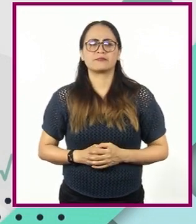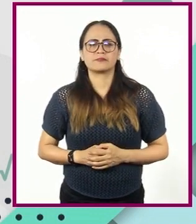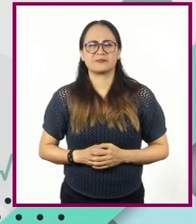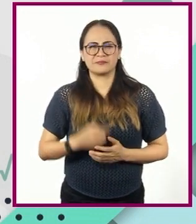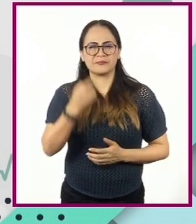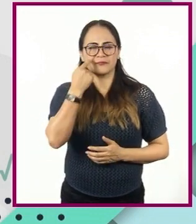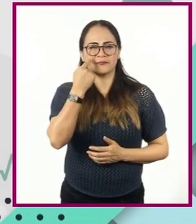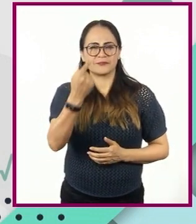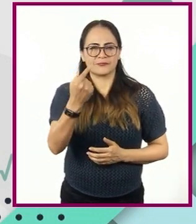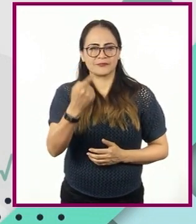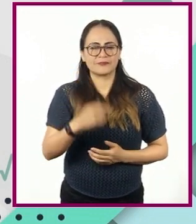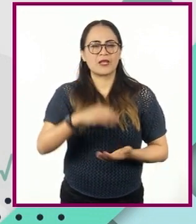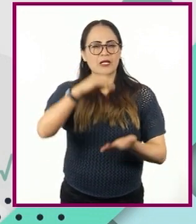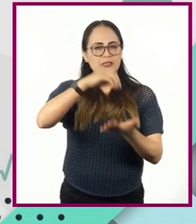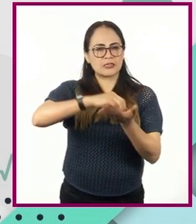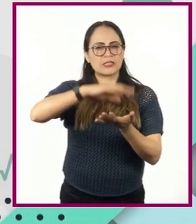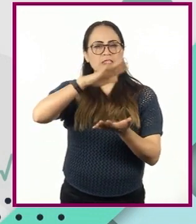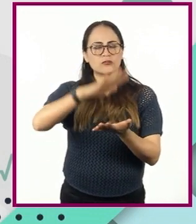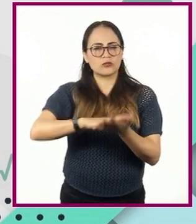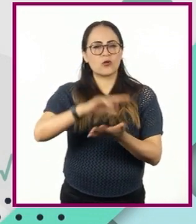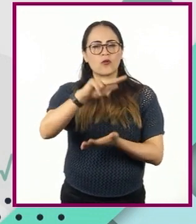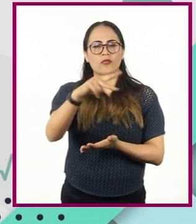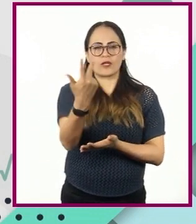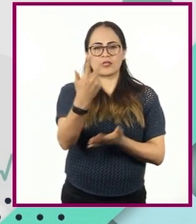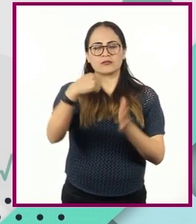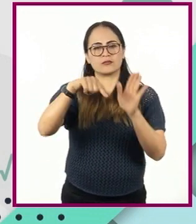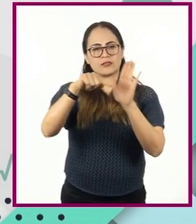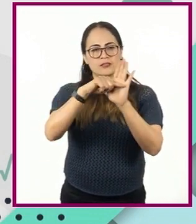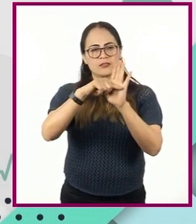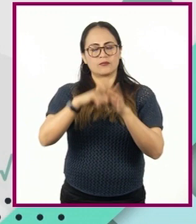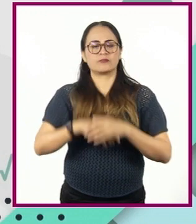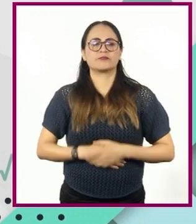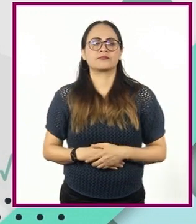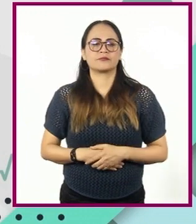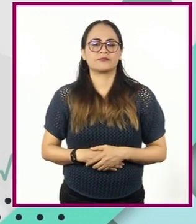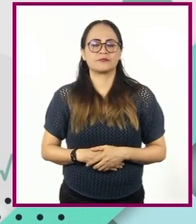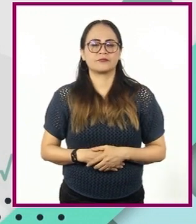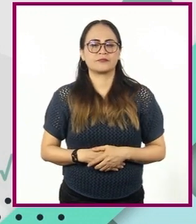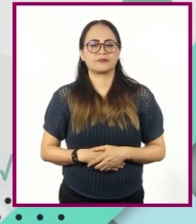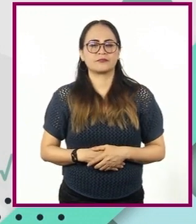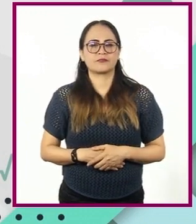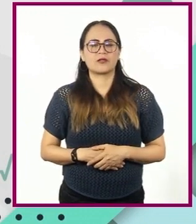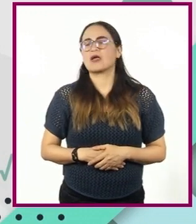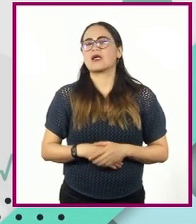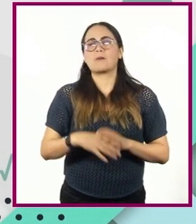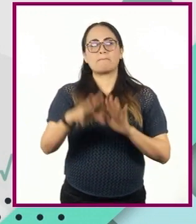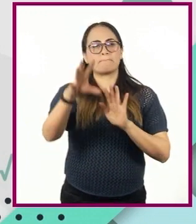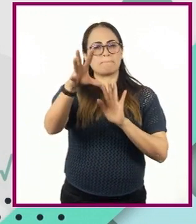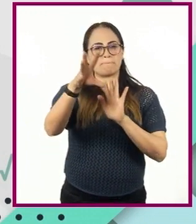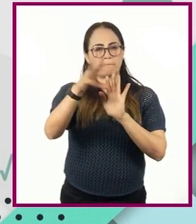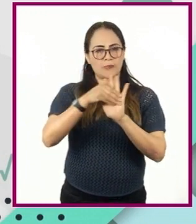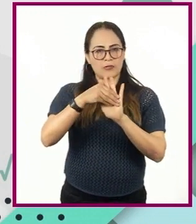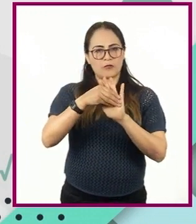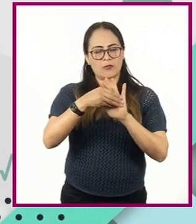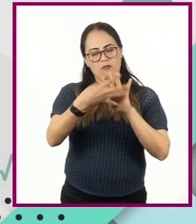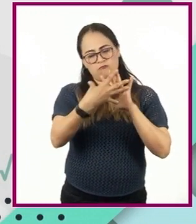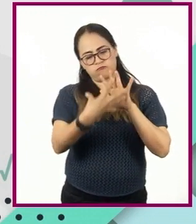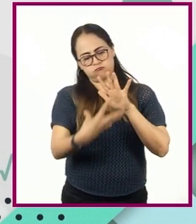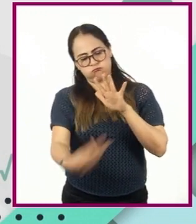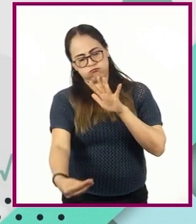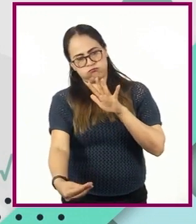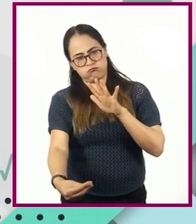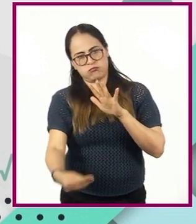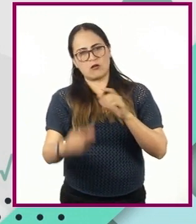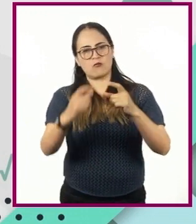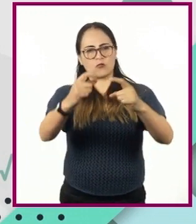se observa, se registró 13 negativo. Al usar la función arrastre, podemos extender los números de